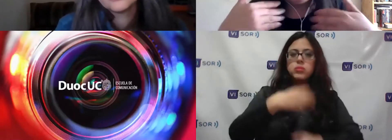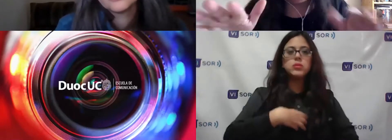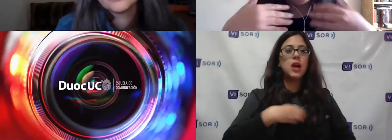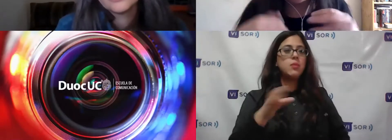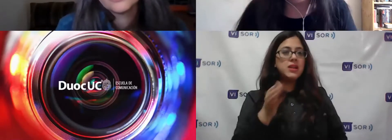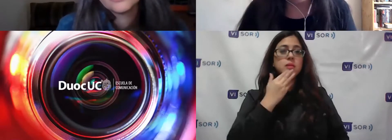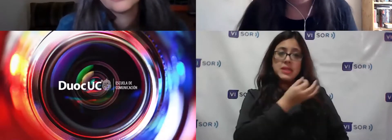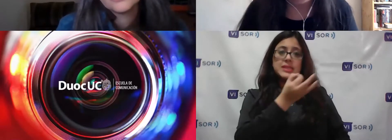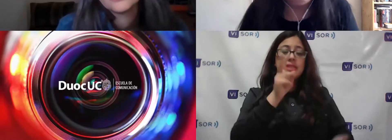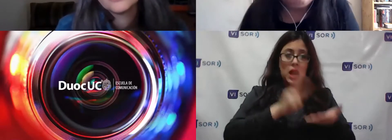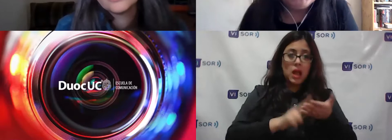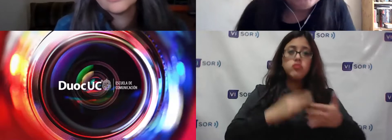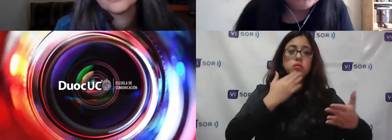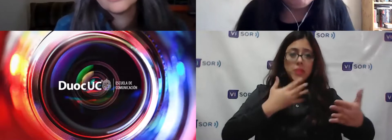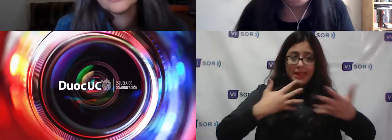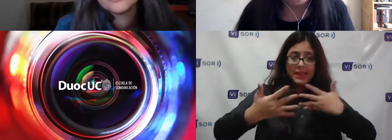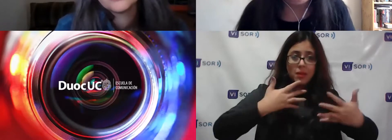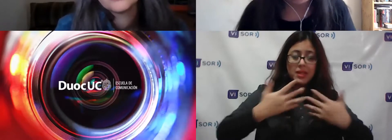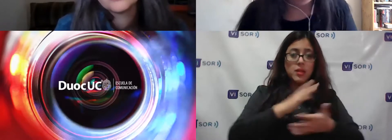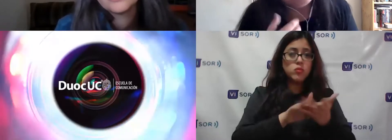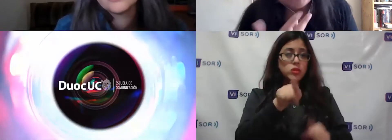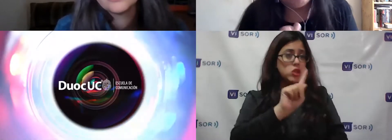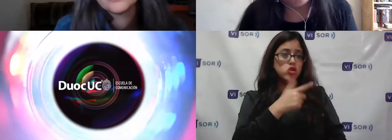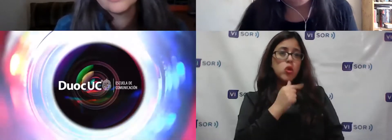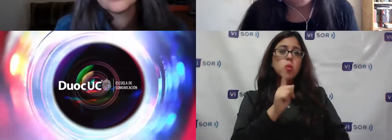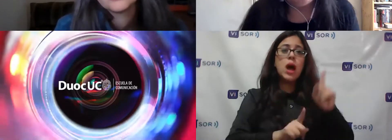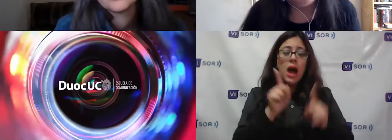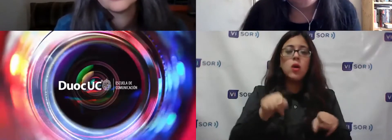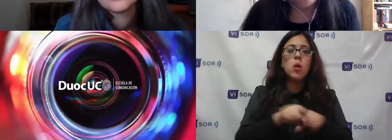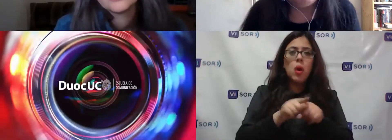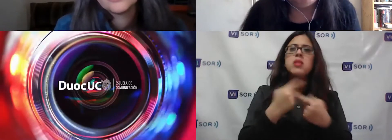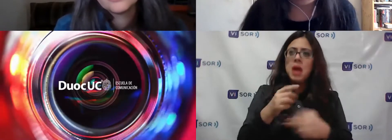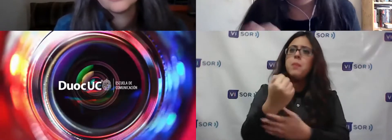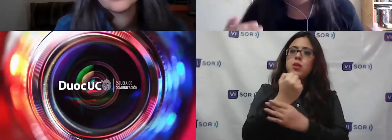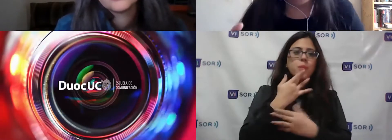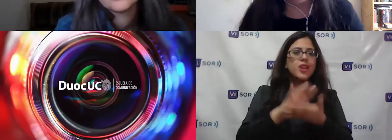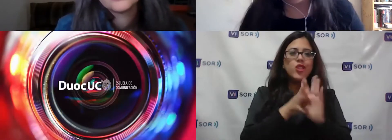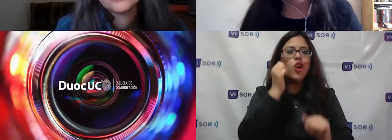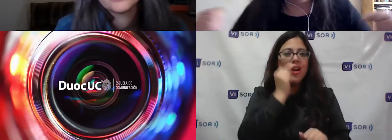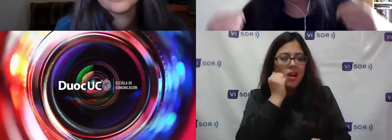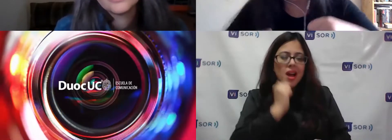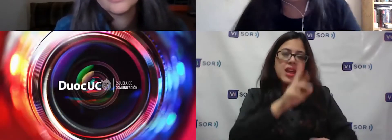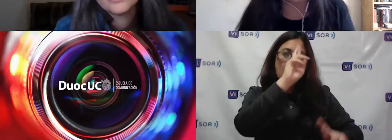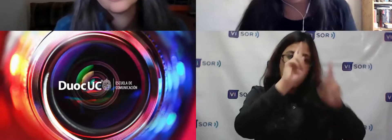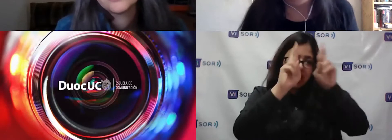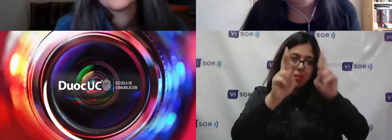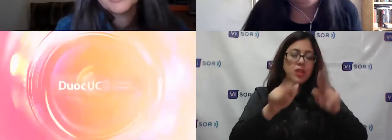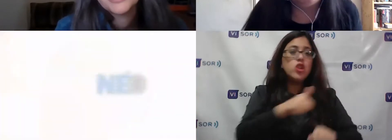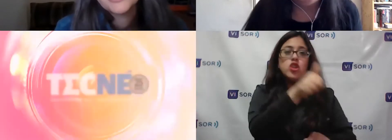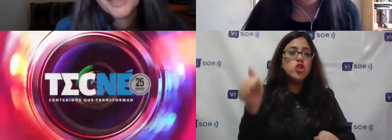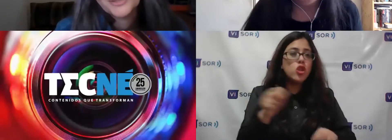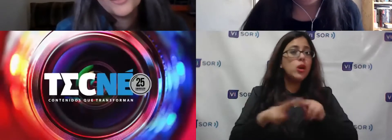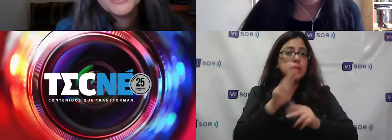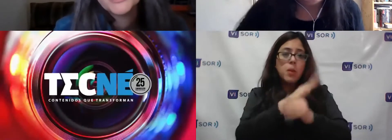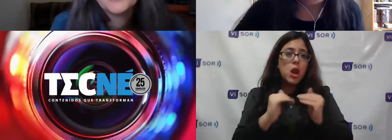honesto muy transparente no si algo no te gusta mucho decirlo porque todo está hecho con cariño respeto y todos vamos remando a lo mismo finalmente